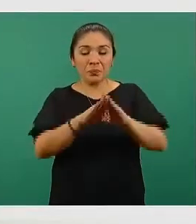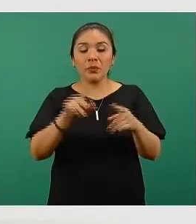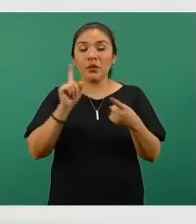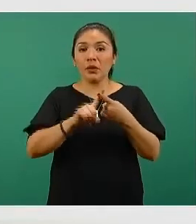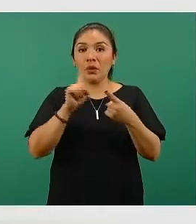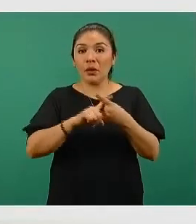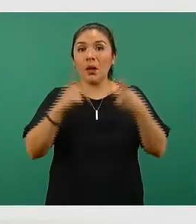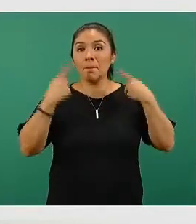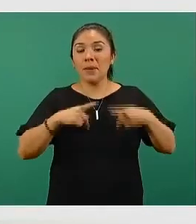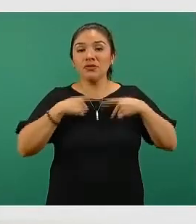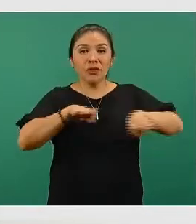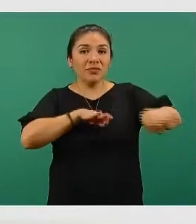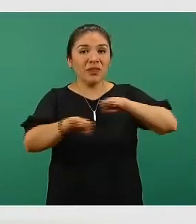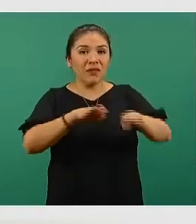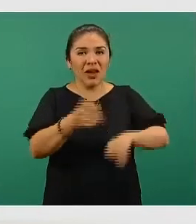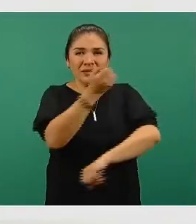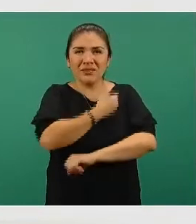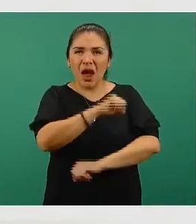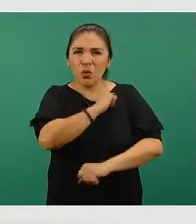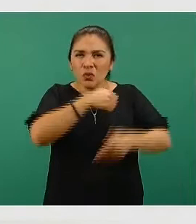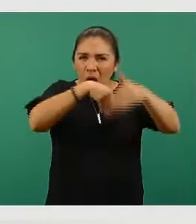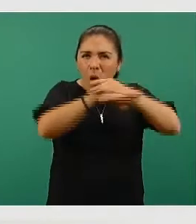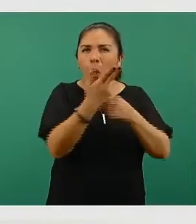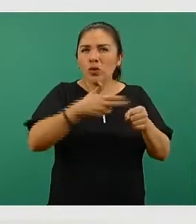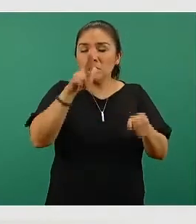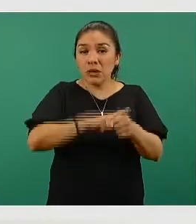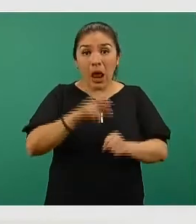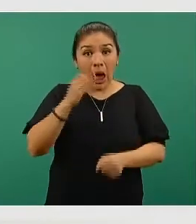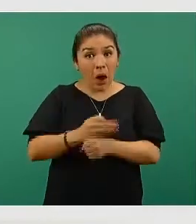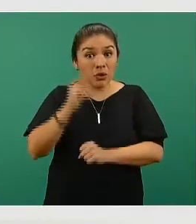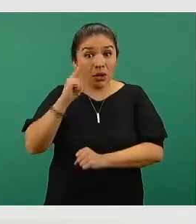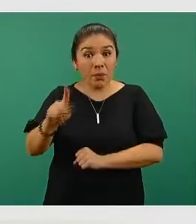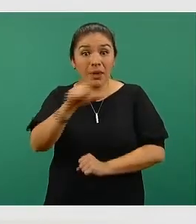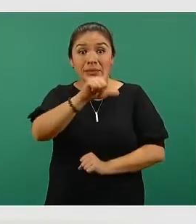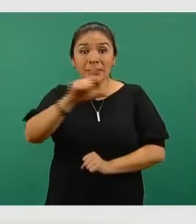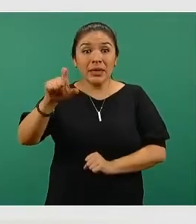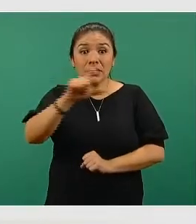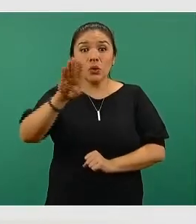el personal de salud. Tenemos ya actualmente